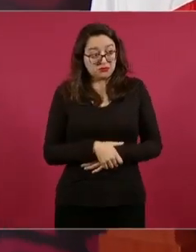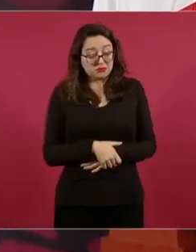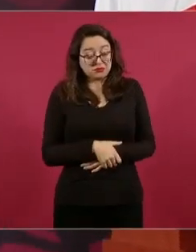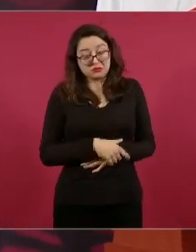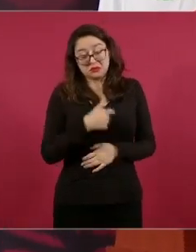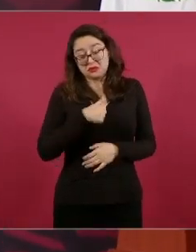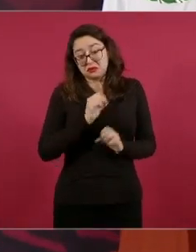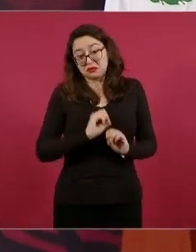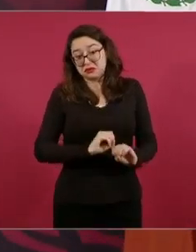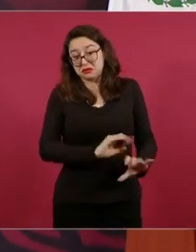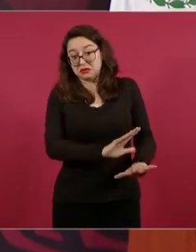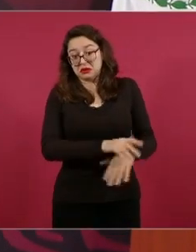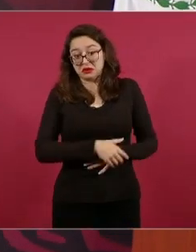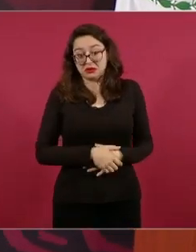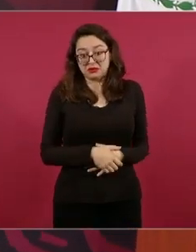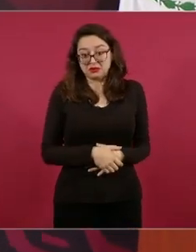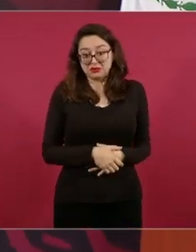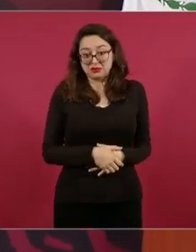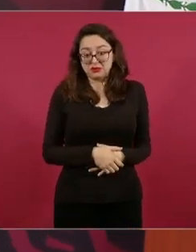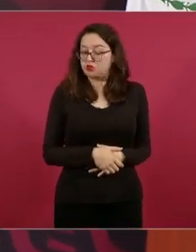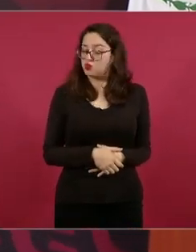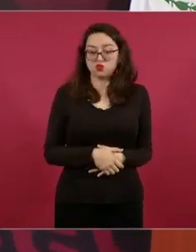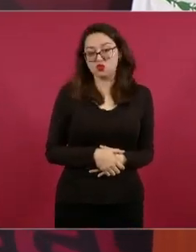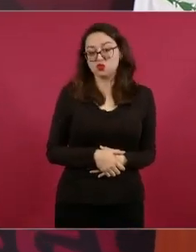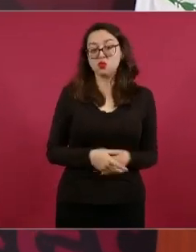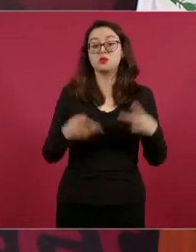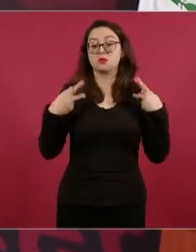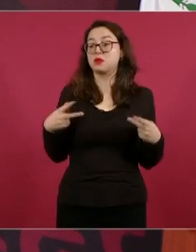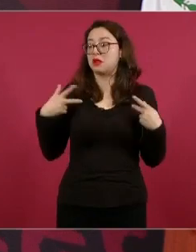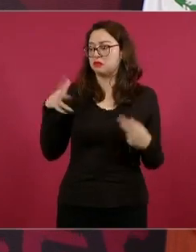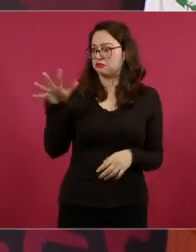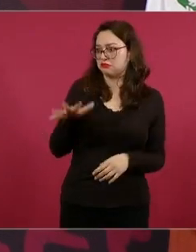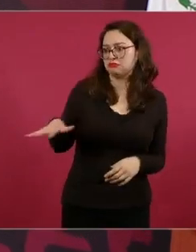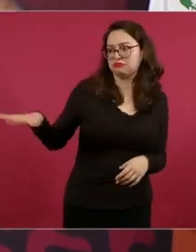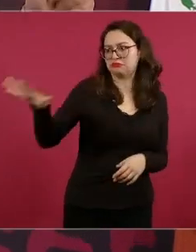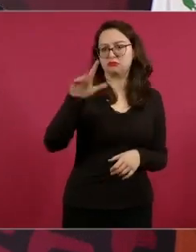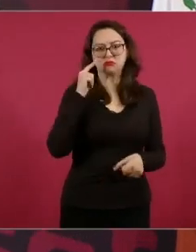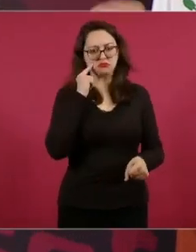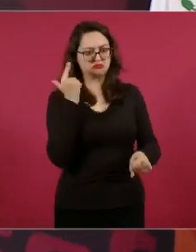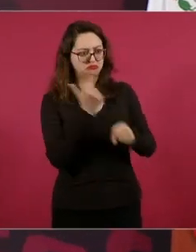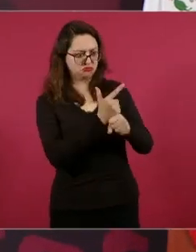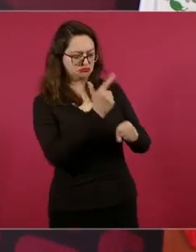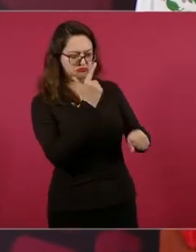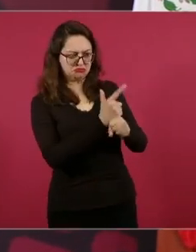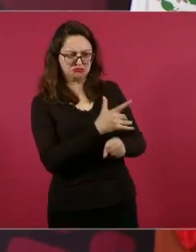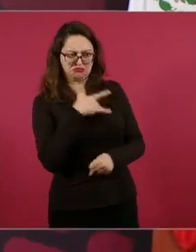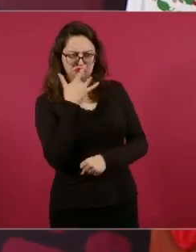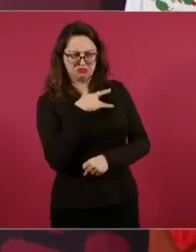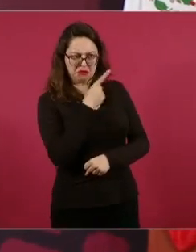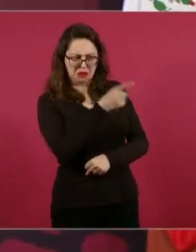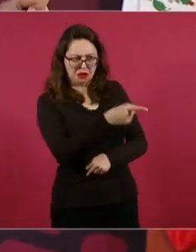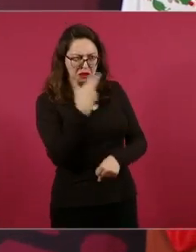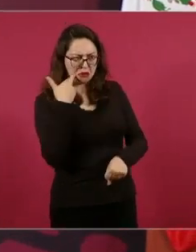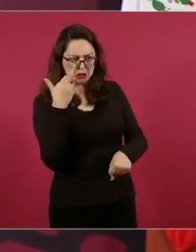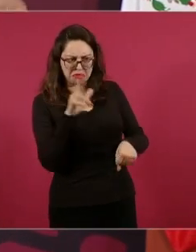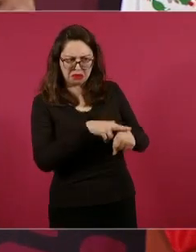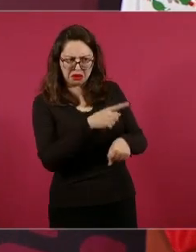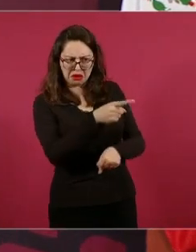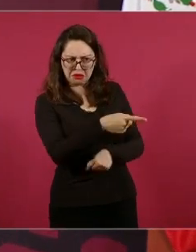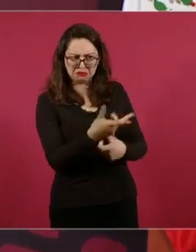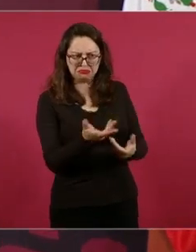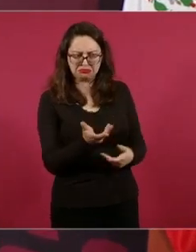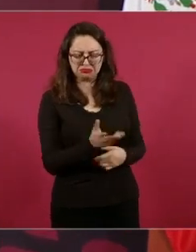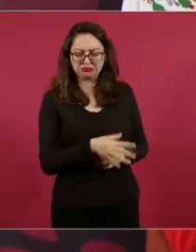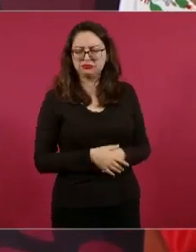el pueblo no es tonto, tonto es el que piensa que el pueblo es tonto. Y se hace una votación y dice la gente,